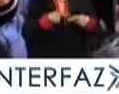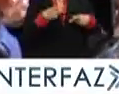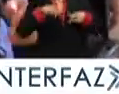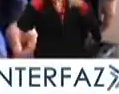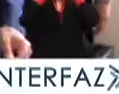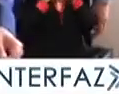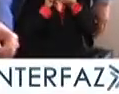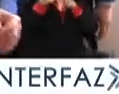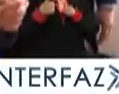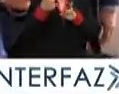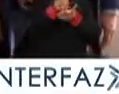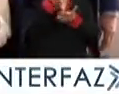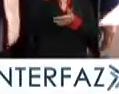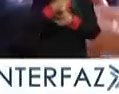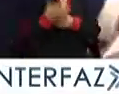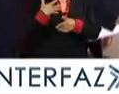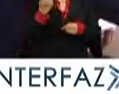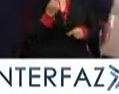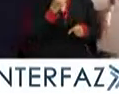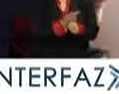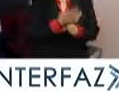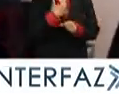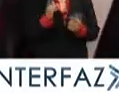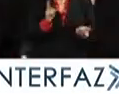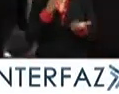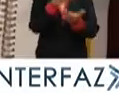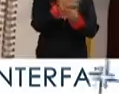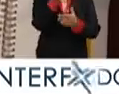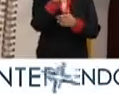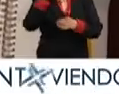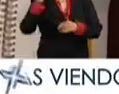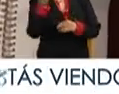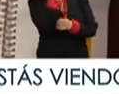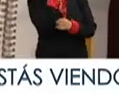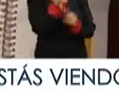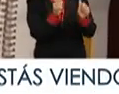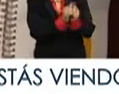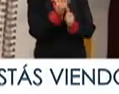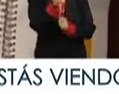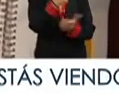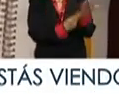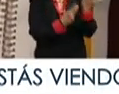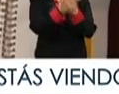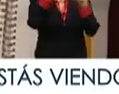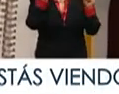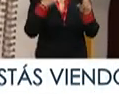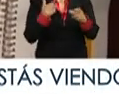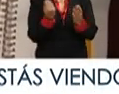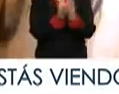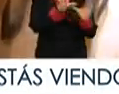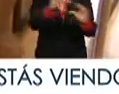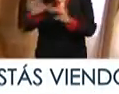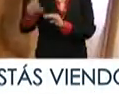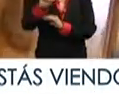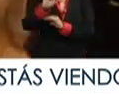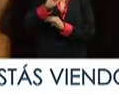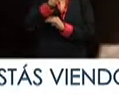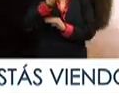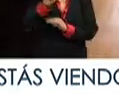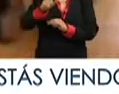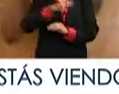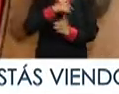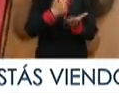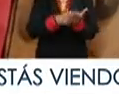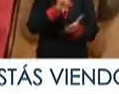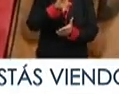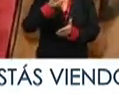invidente en la Ciudad de México tiene la oportunidad de acercarse a la tecnología a través del programa de alfabetización digital que ofrece